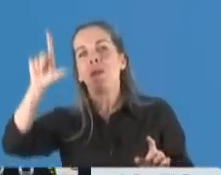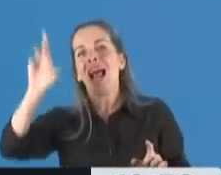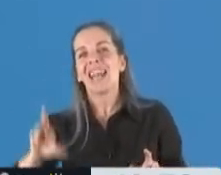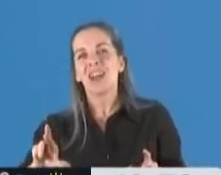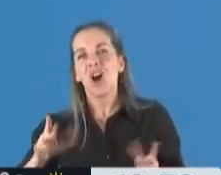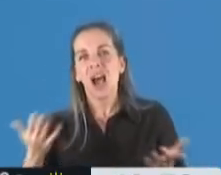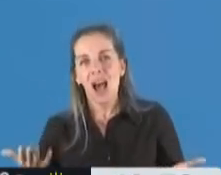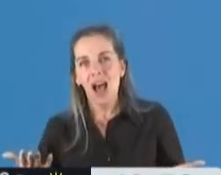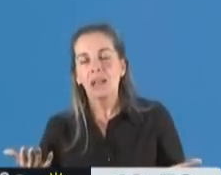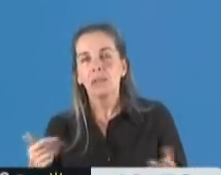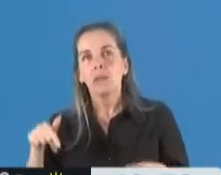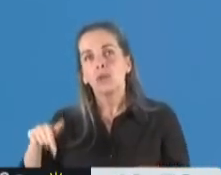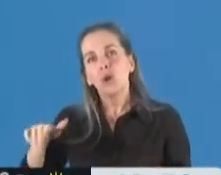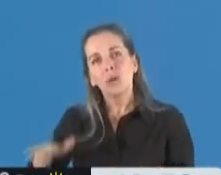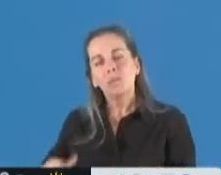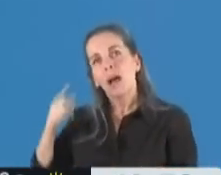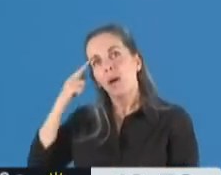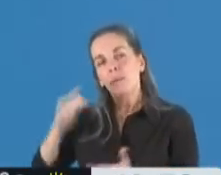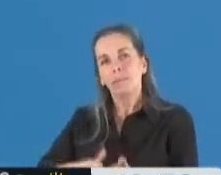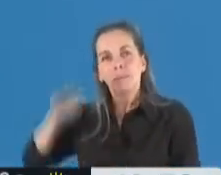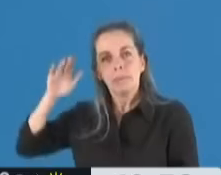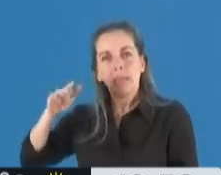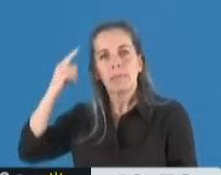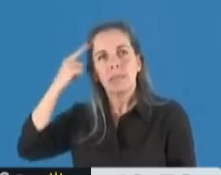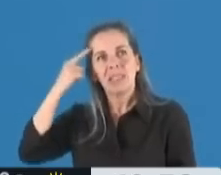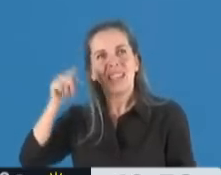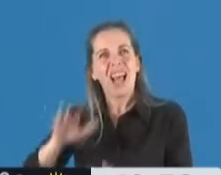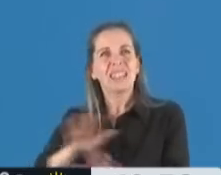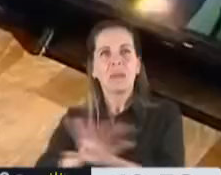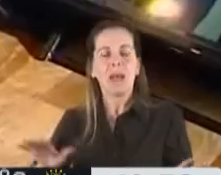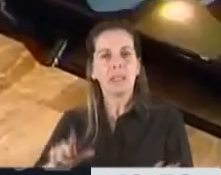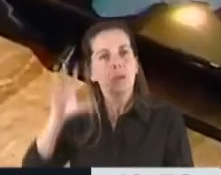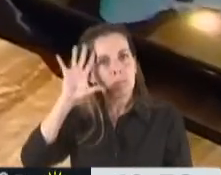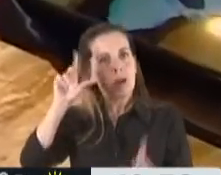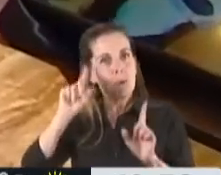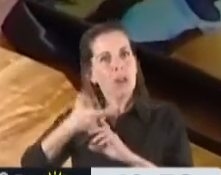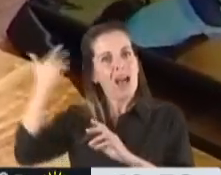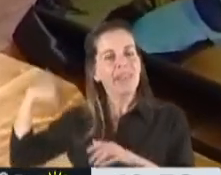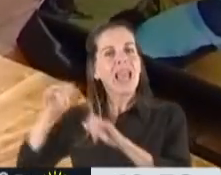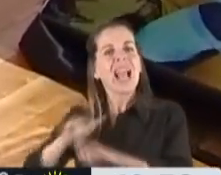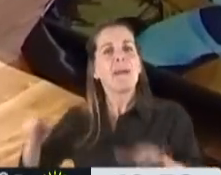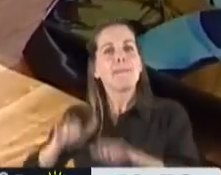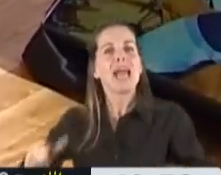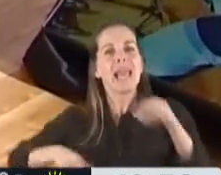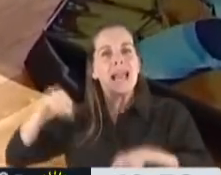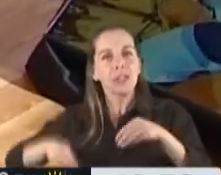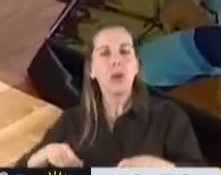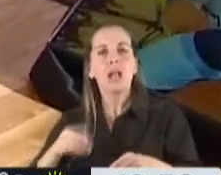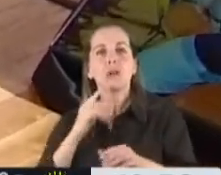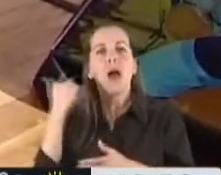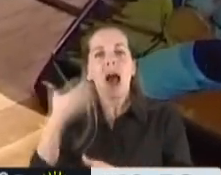Y yo me propuse que eso no pase más. Y me acuerdo que en toda la campaña decía, yo lo que quiero es